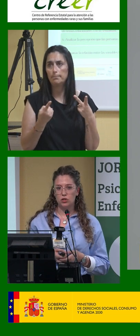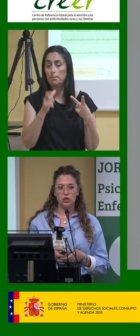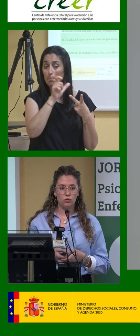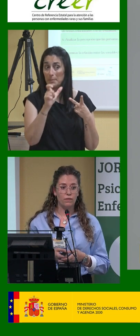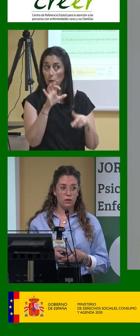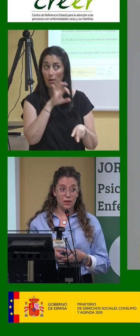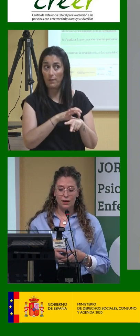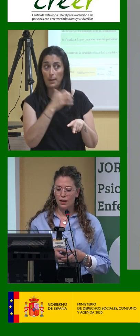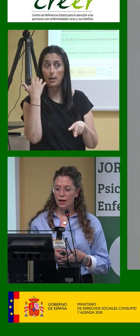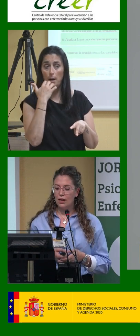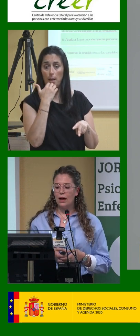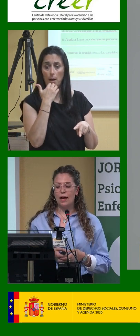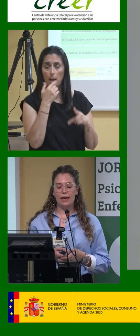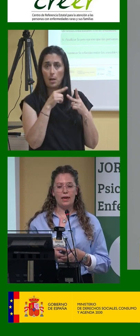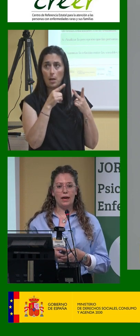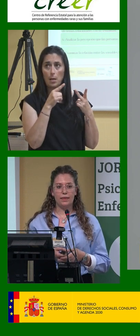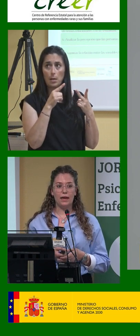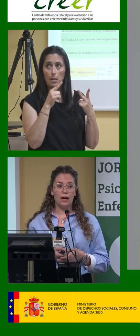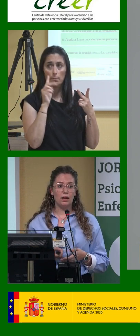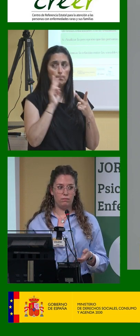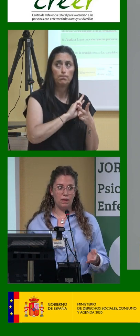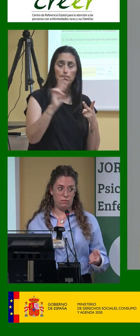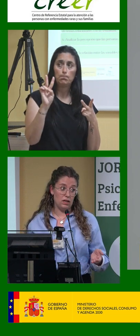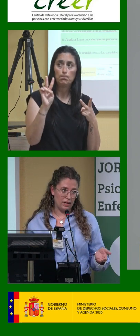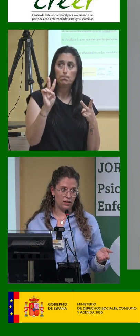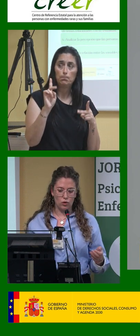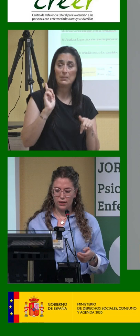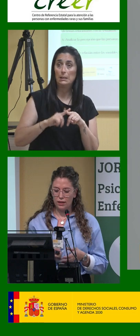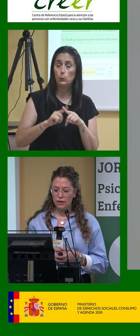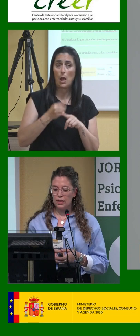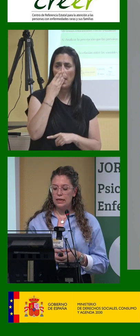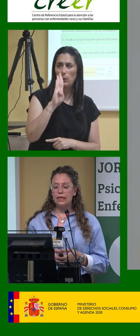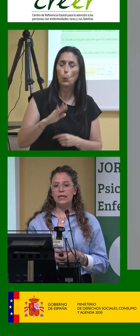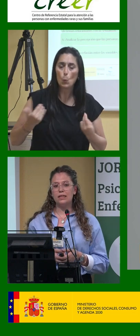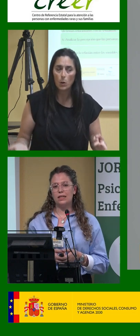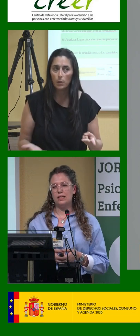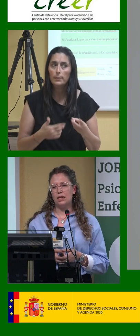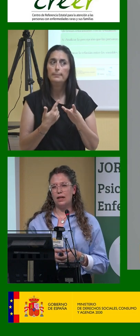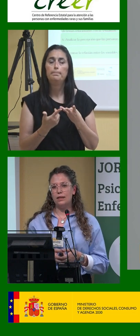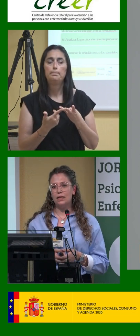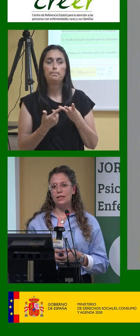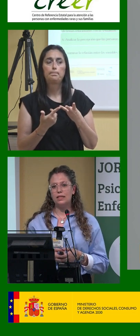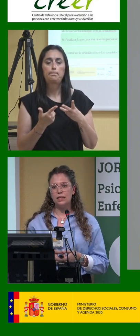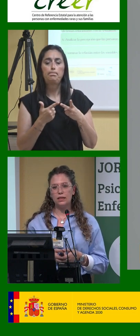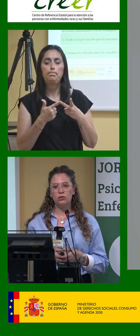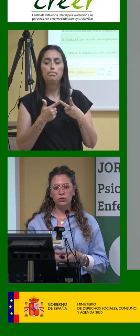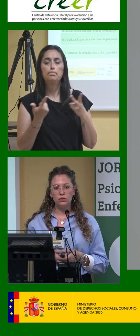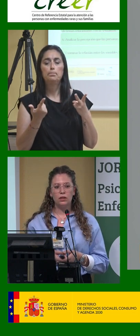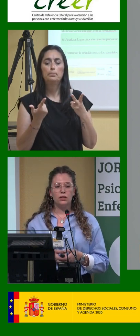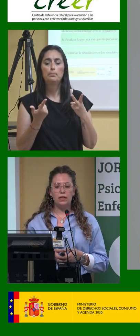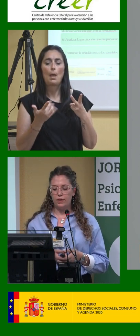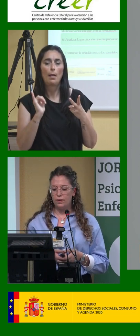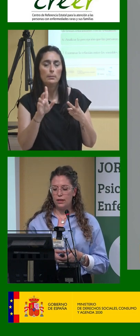presentan las personas con una enfermedad rara hacia la sexualidad y es analizar si existen o